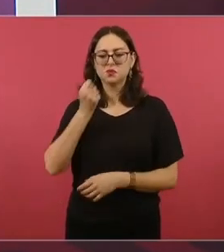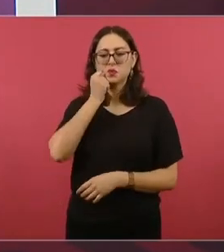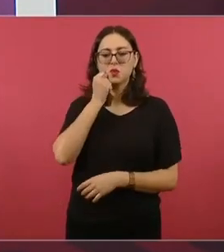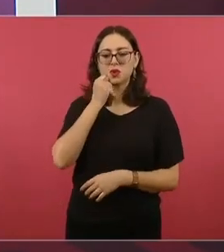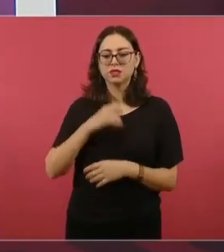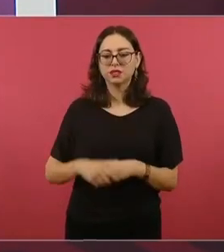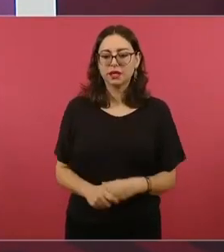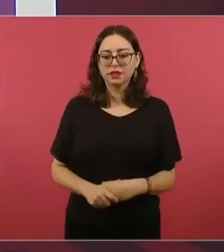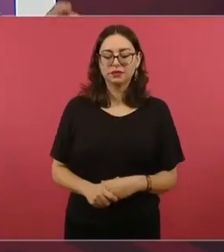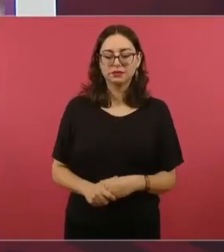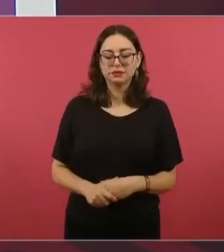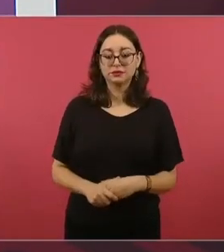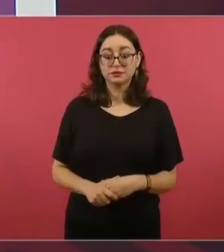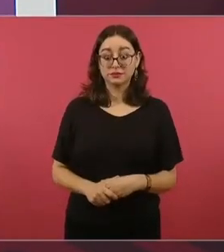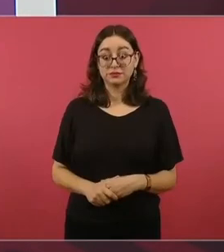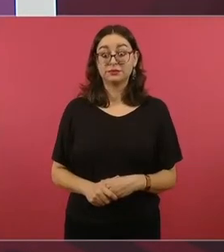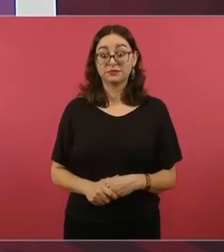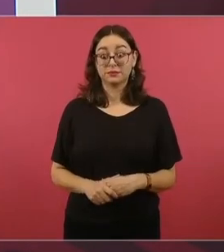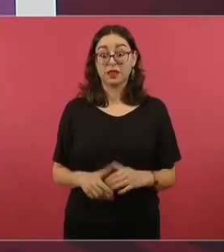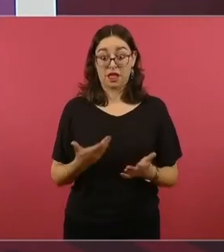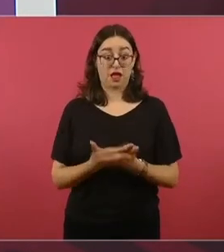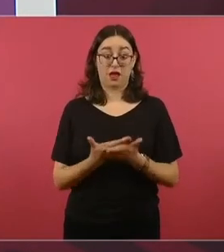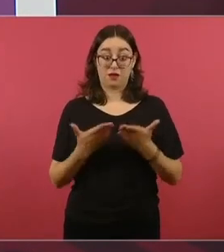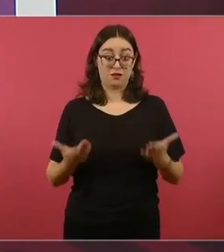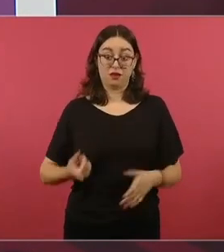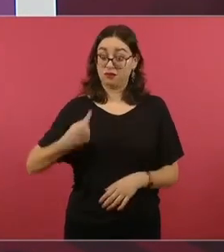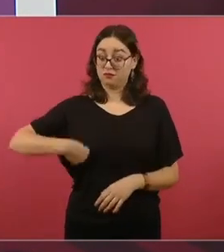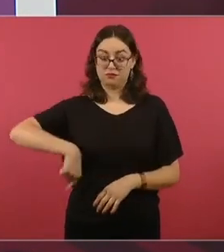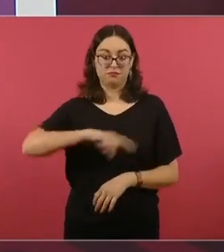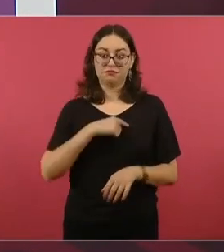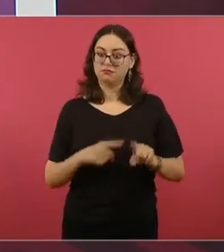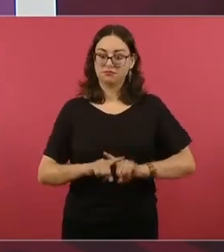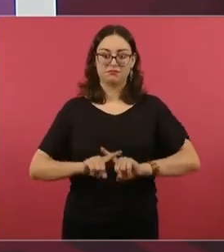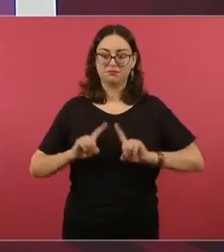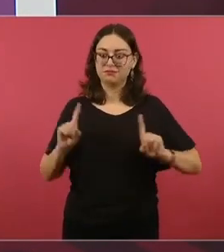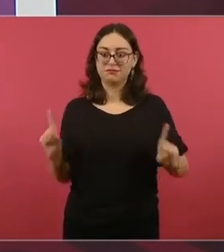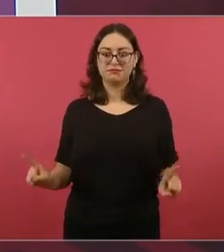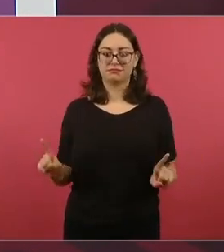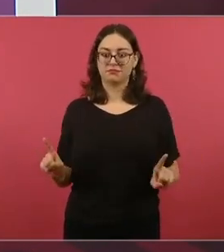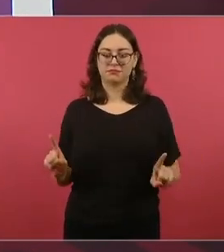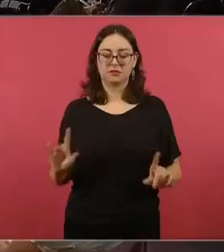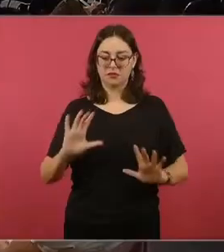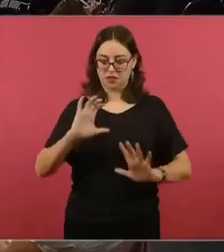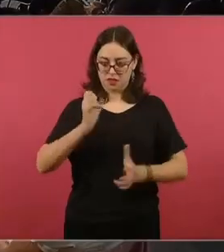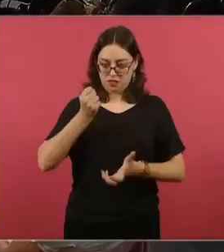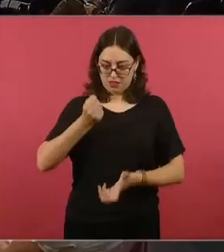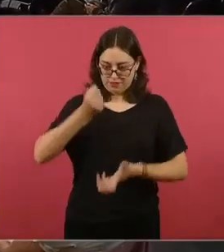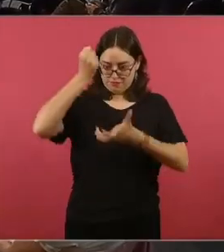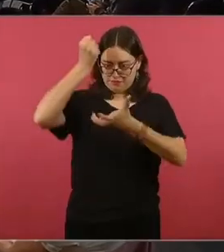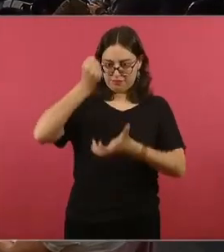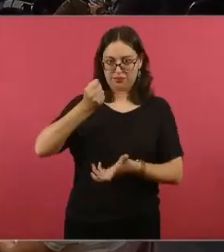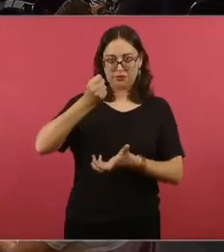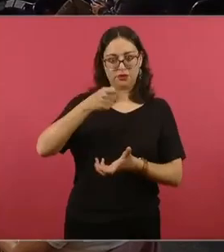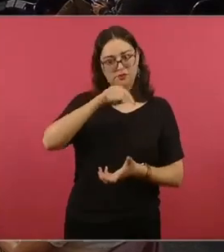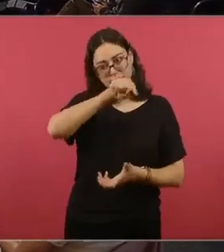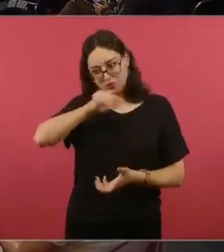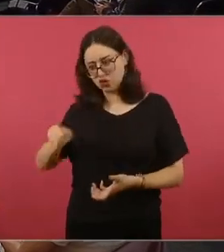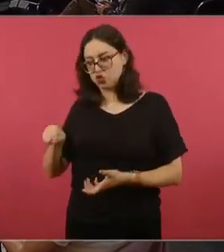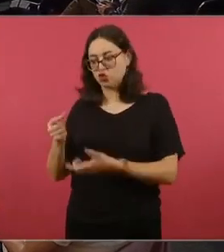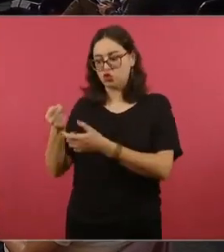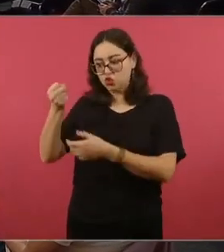nación. Entonces cambió eso. Entonces ahora la inversión la